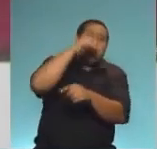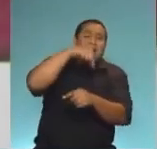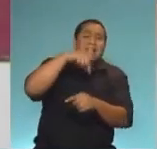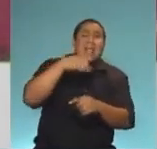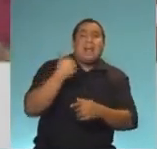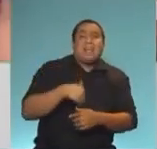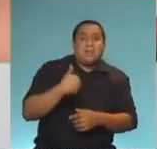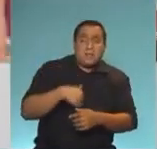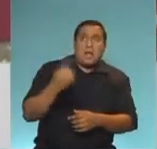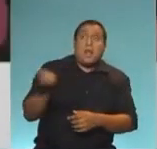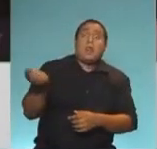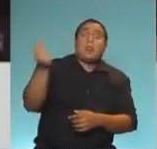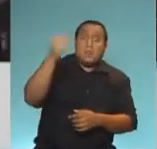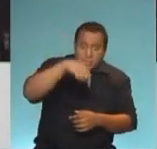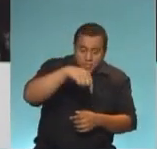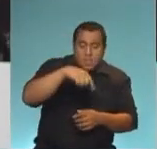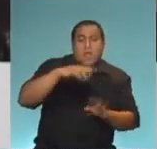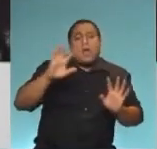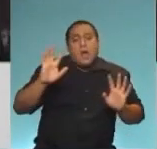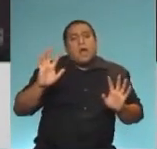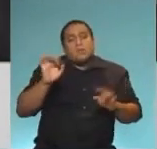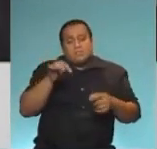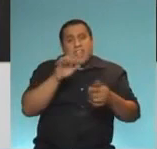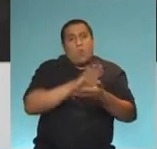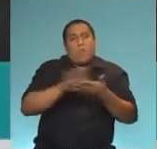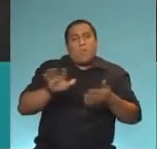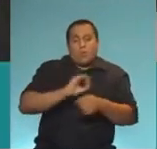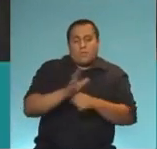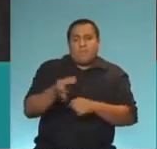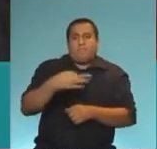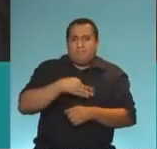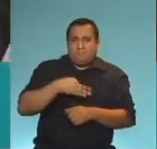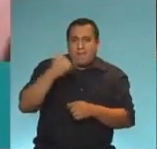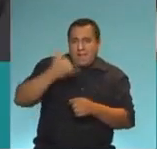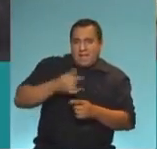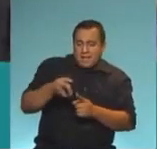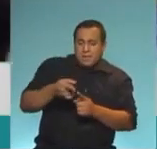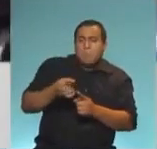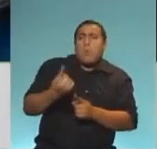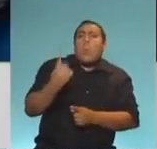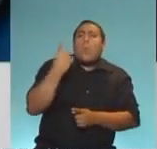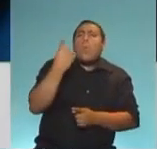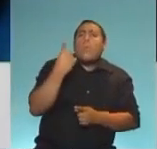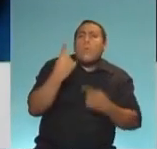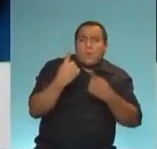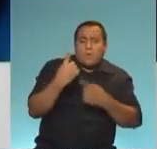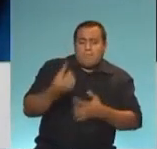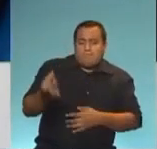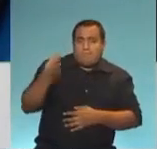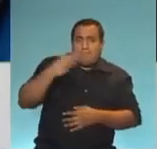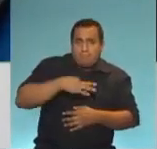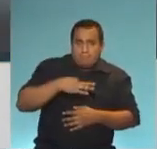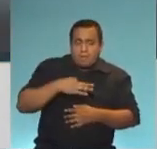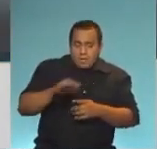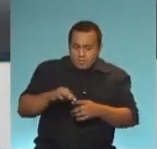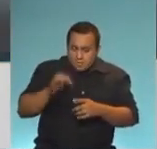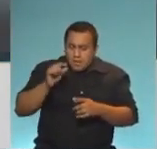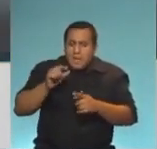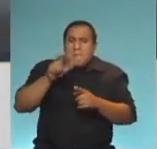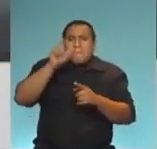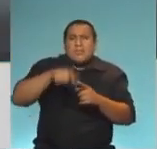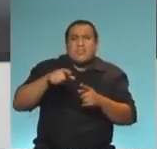qué remarco estos datos? Porque el hecho de que haya sido una única muestra y que se haya tratado de un